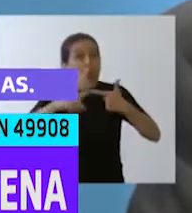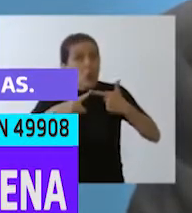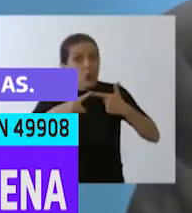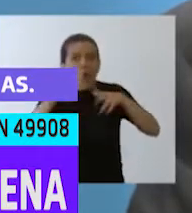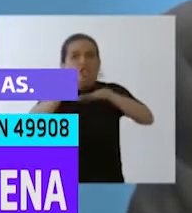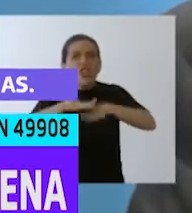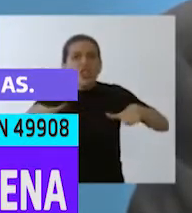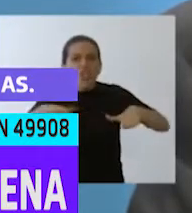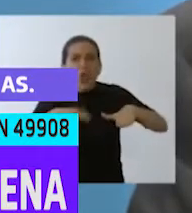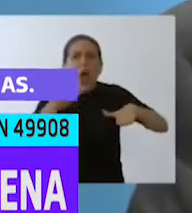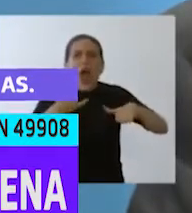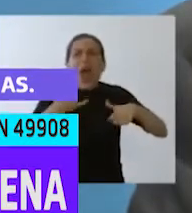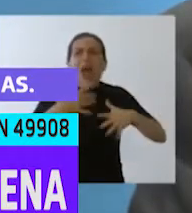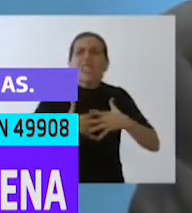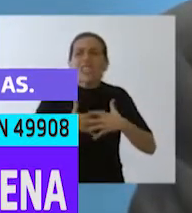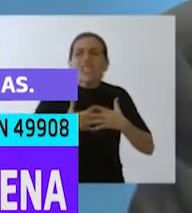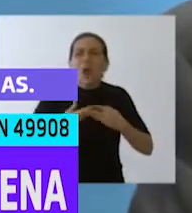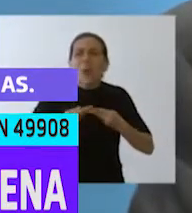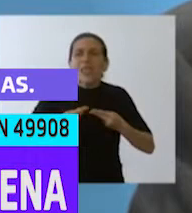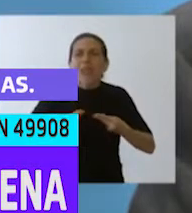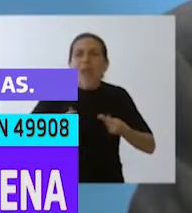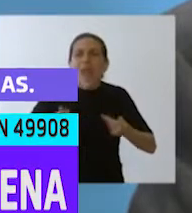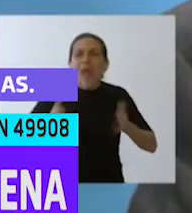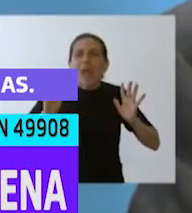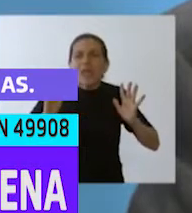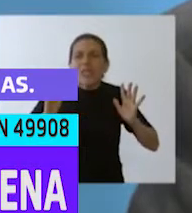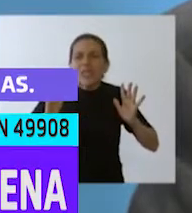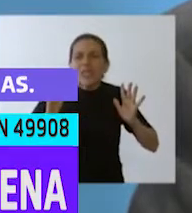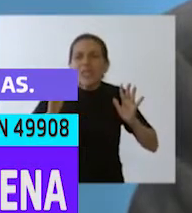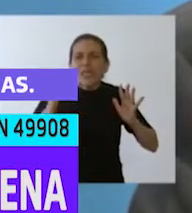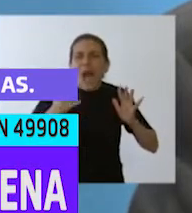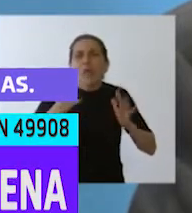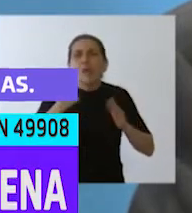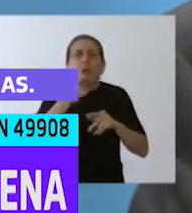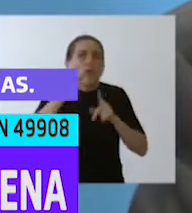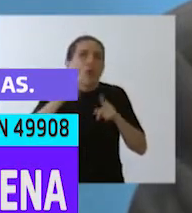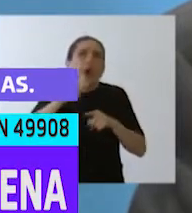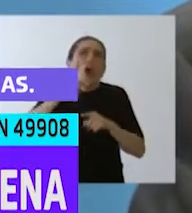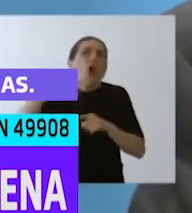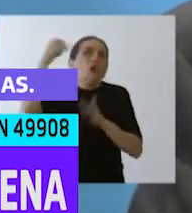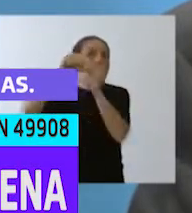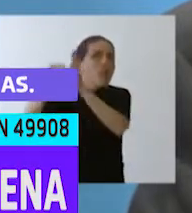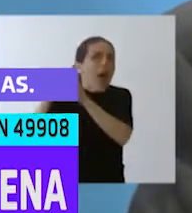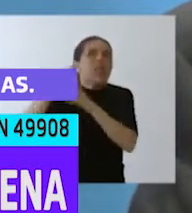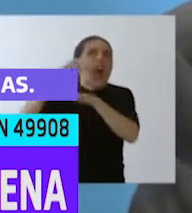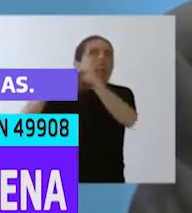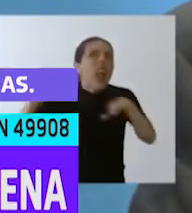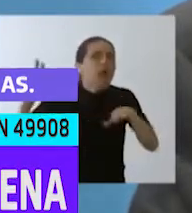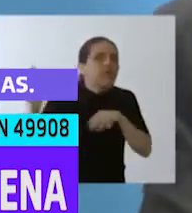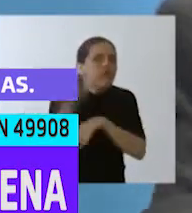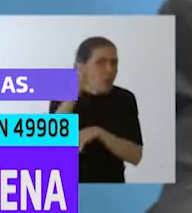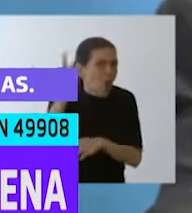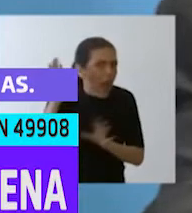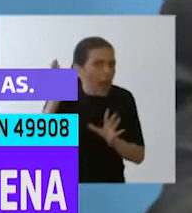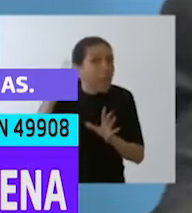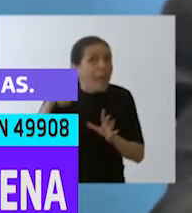aspecto sanitario. Y era importante que si ya habíamos tenido en cuarentena casi prácticamente un periodo